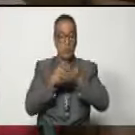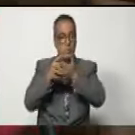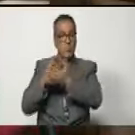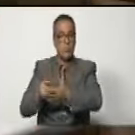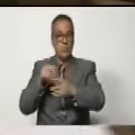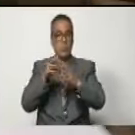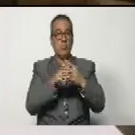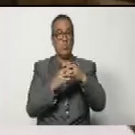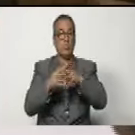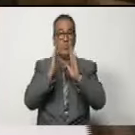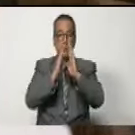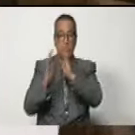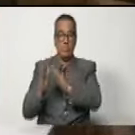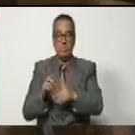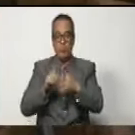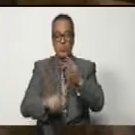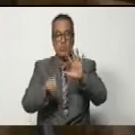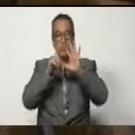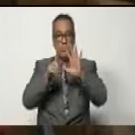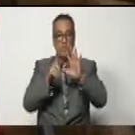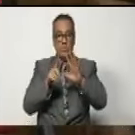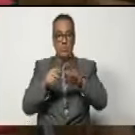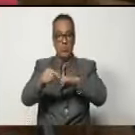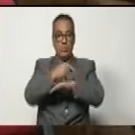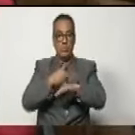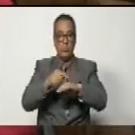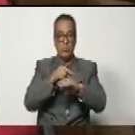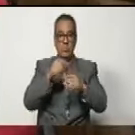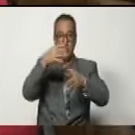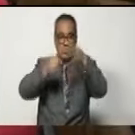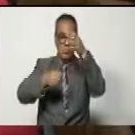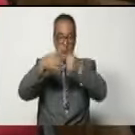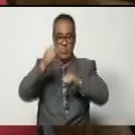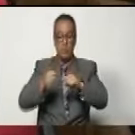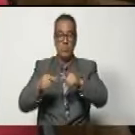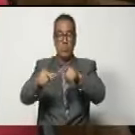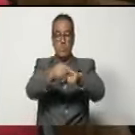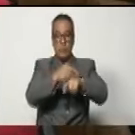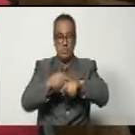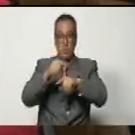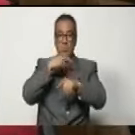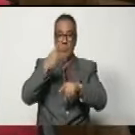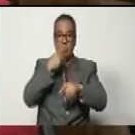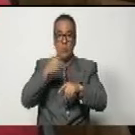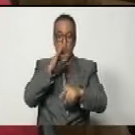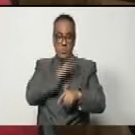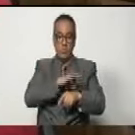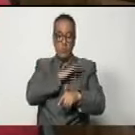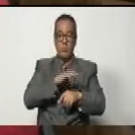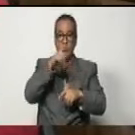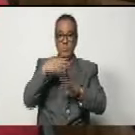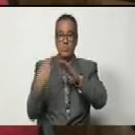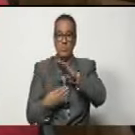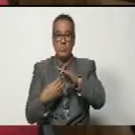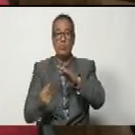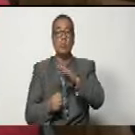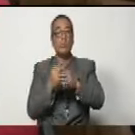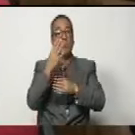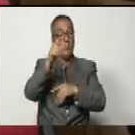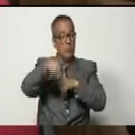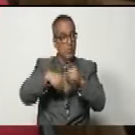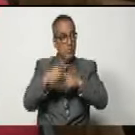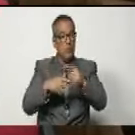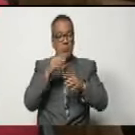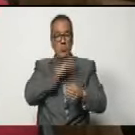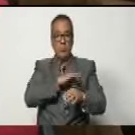comunidades organizadas. 6. Estado comunal. Forma de organización político-social fundada en el Estado